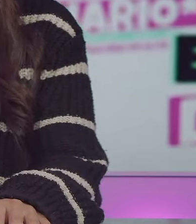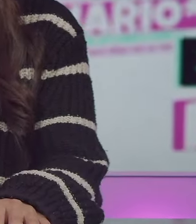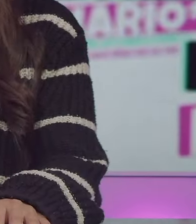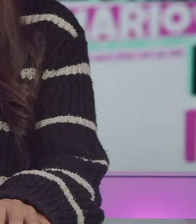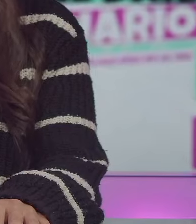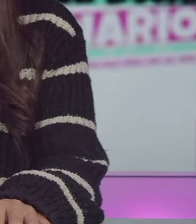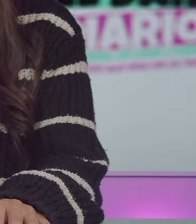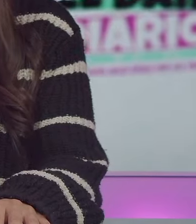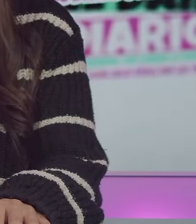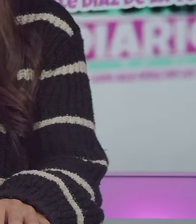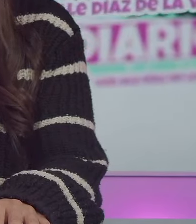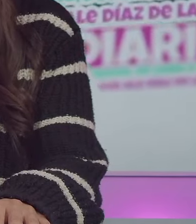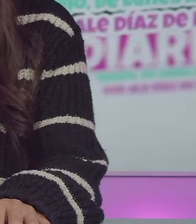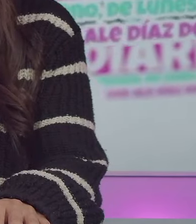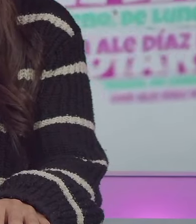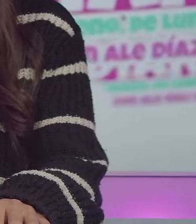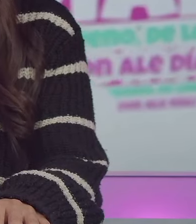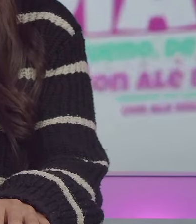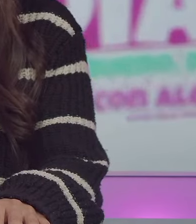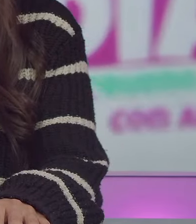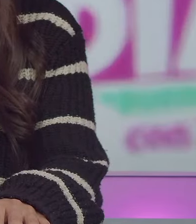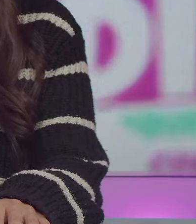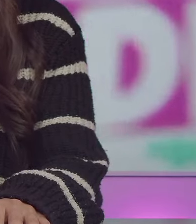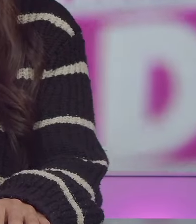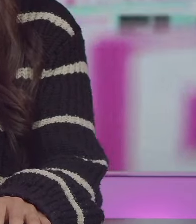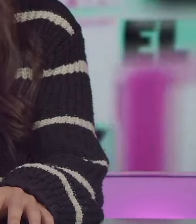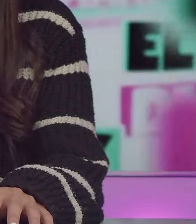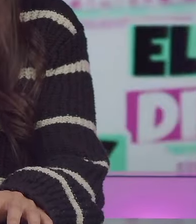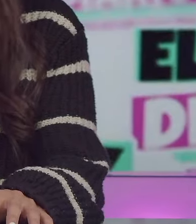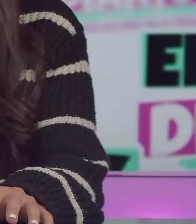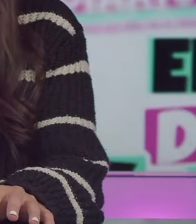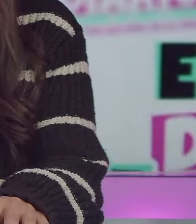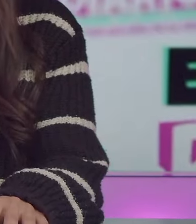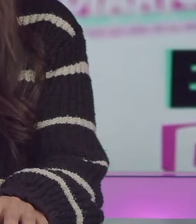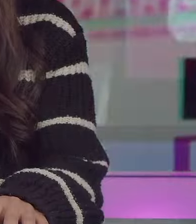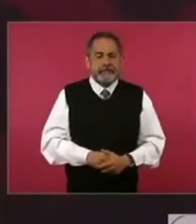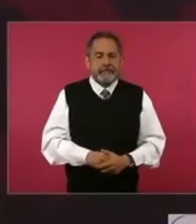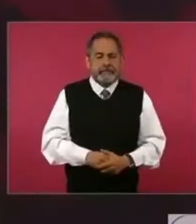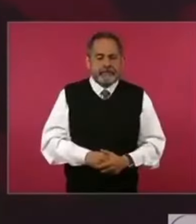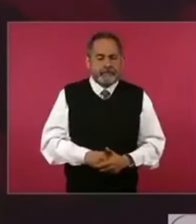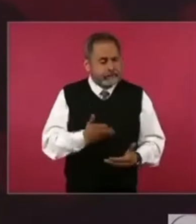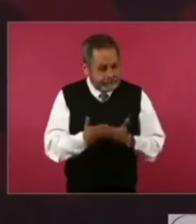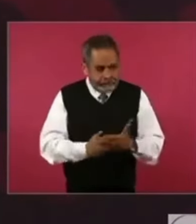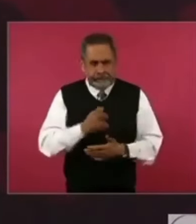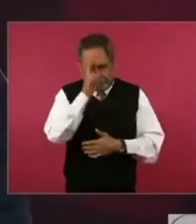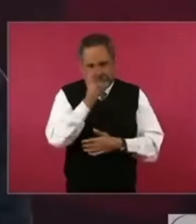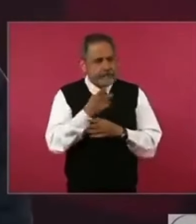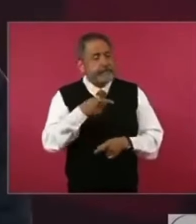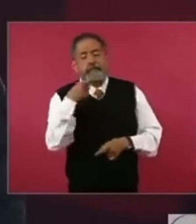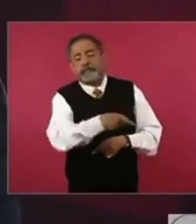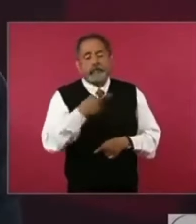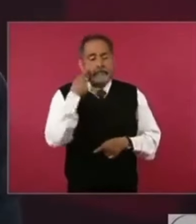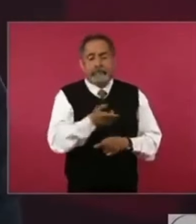jueces sean recién egresados de facultades de derecho Aunque titular se les haya tomado 14 años con todo respeto no